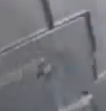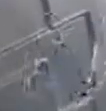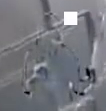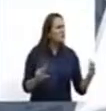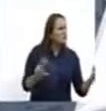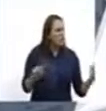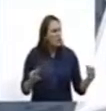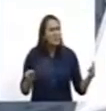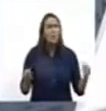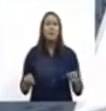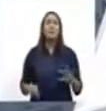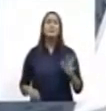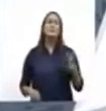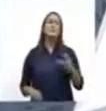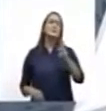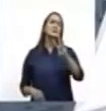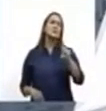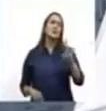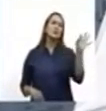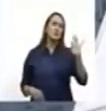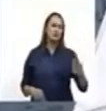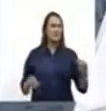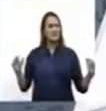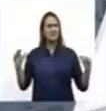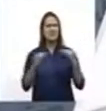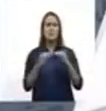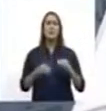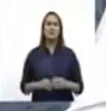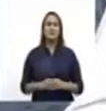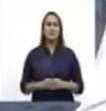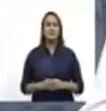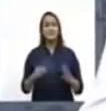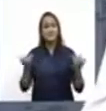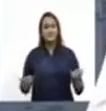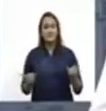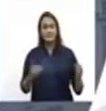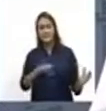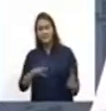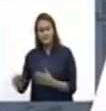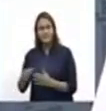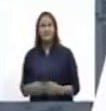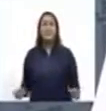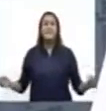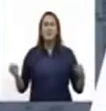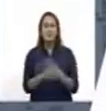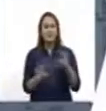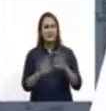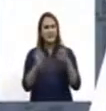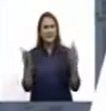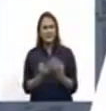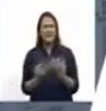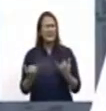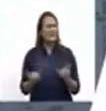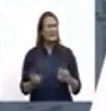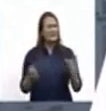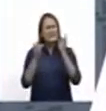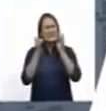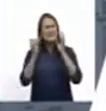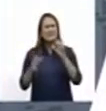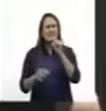Vista. La violencia intrafamiliar continúa marcando índices altos en todo el país. Medicina Legal revela cifras de este